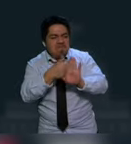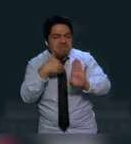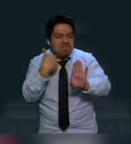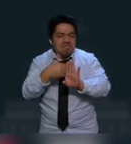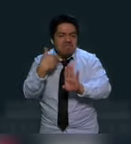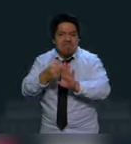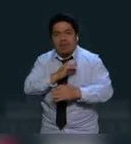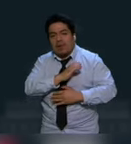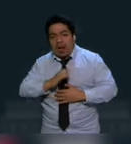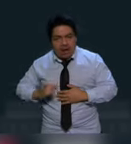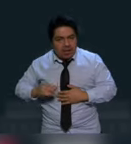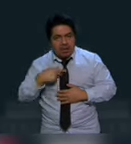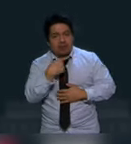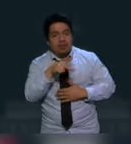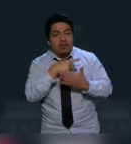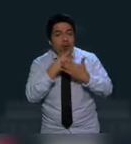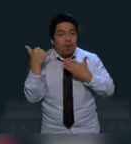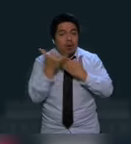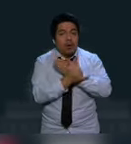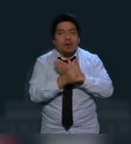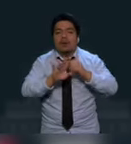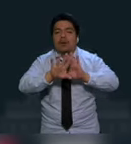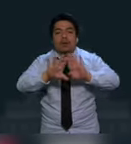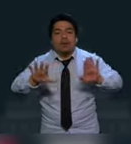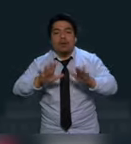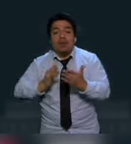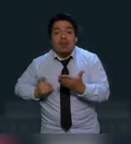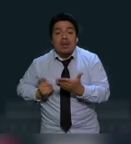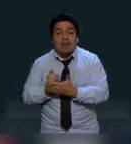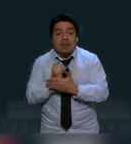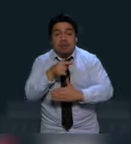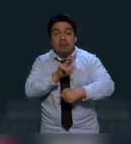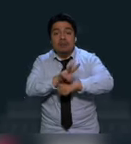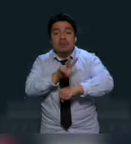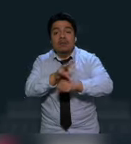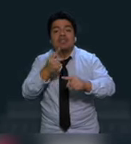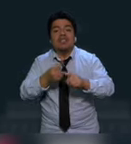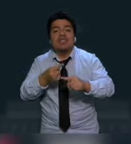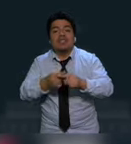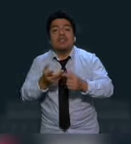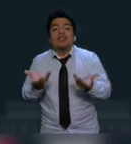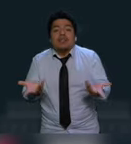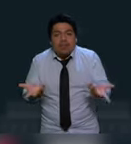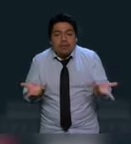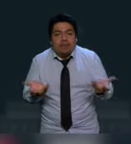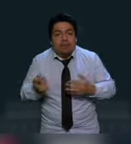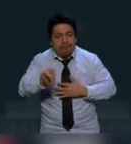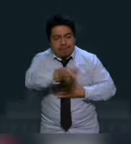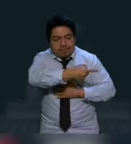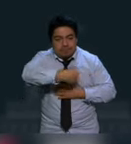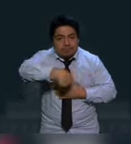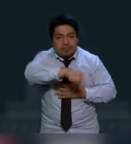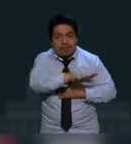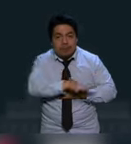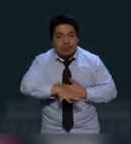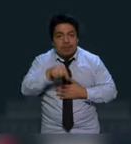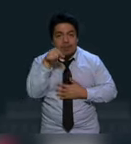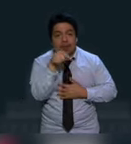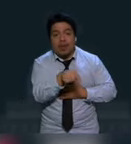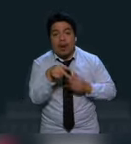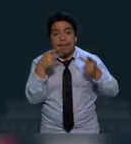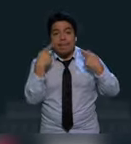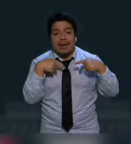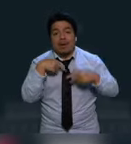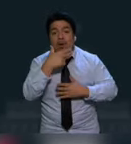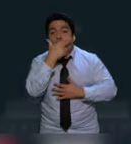de los candidatos y sus proyectos políticos, la decisión sobre el futuro de Venezuela siempre es y deberá ser exclusivamente de